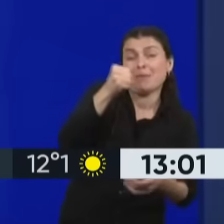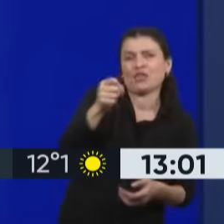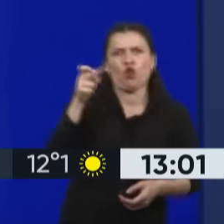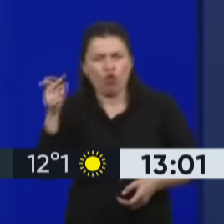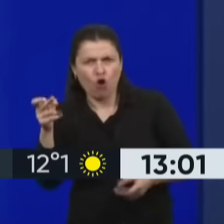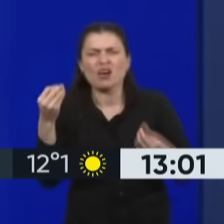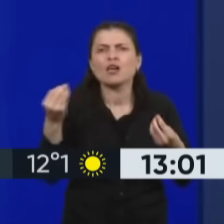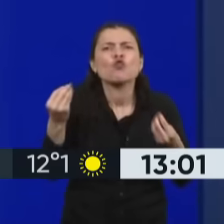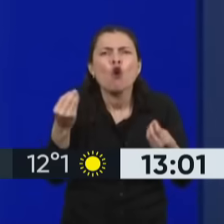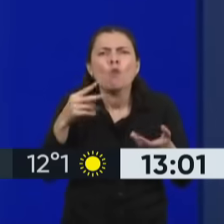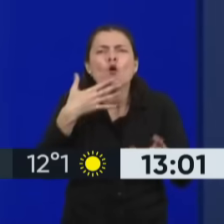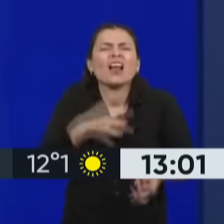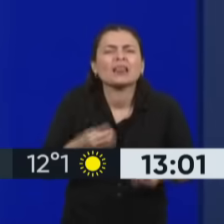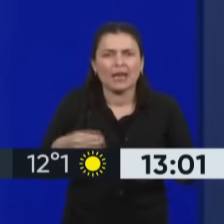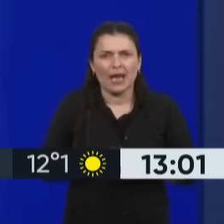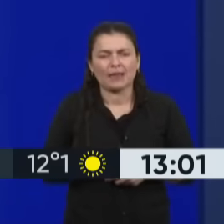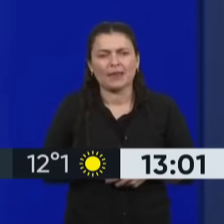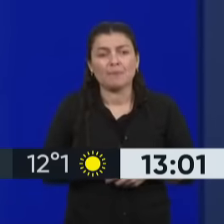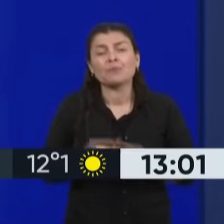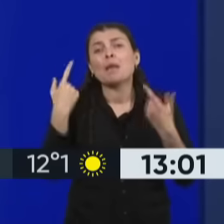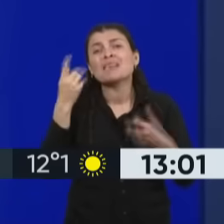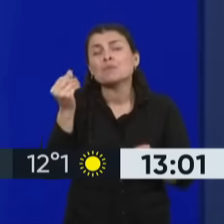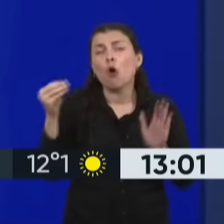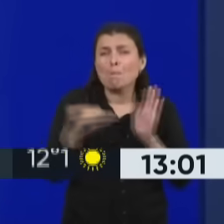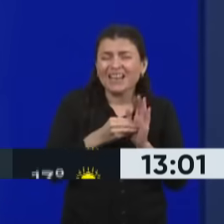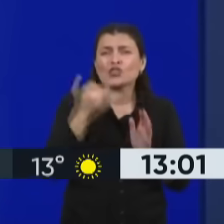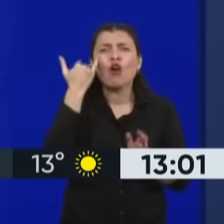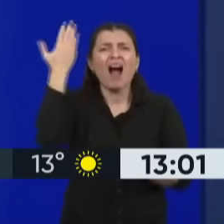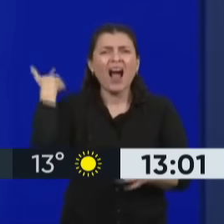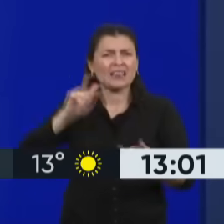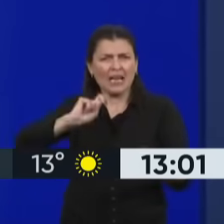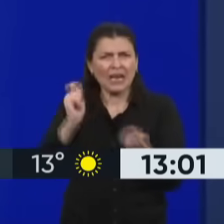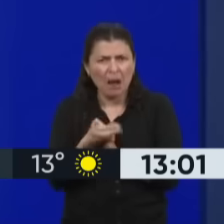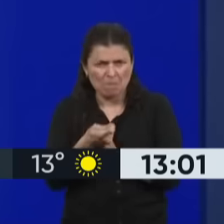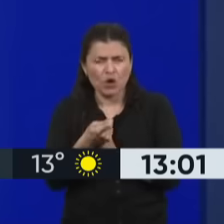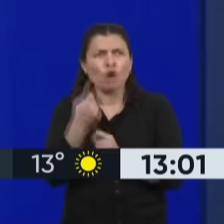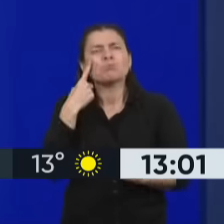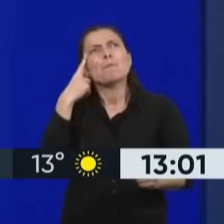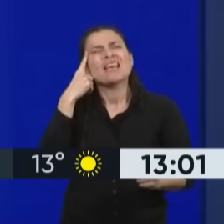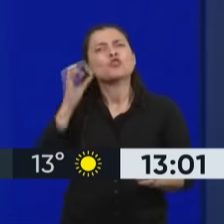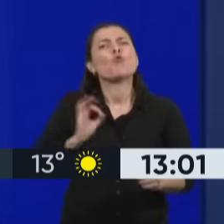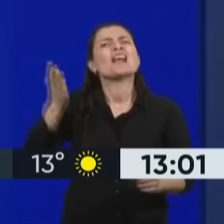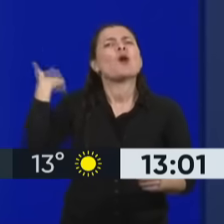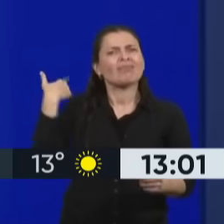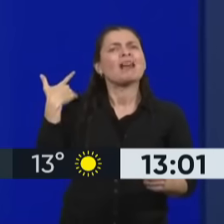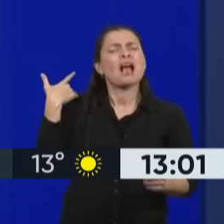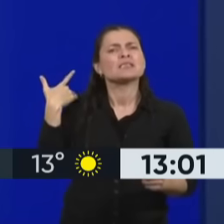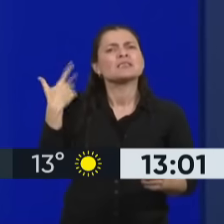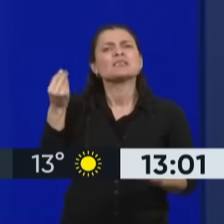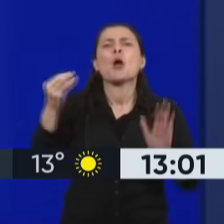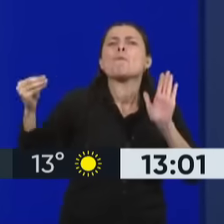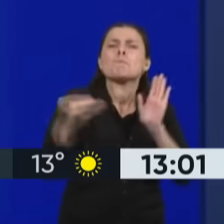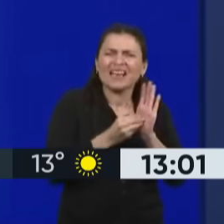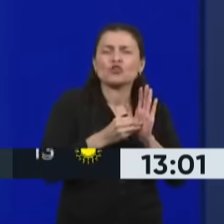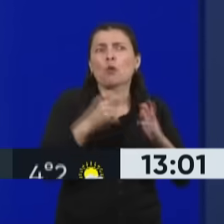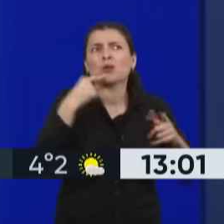y su valor se encuentra debajo del que se encontraban los dólares financieros hace un año atrás. Es decir, hoy el